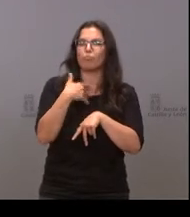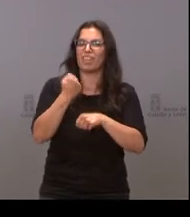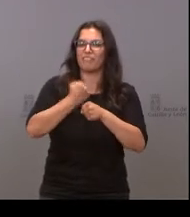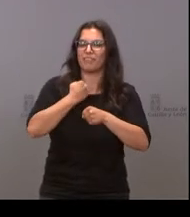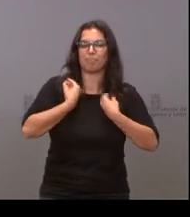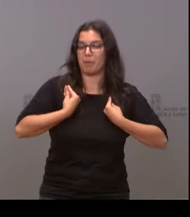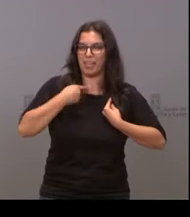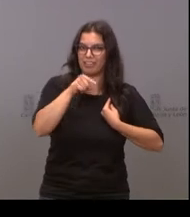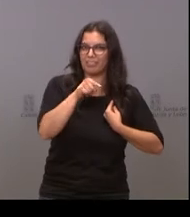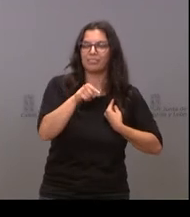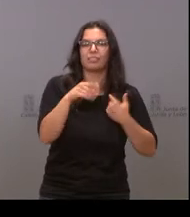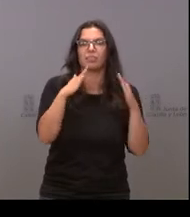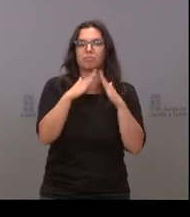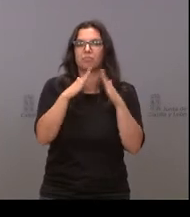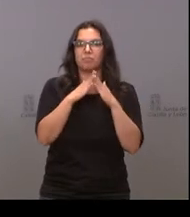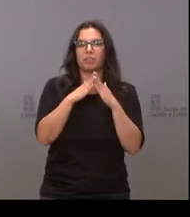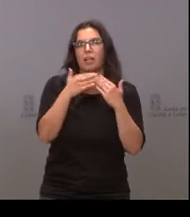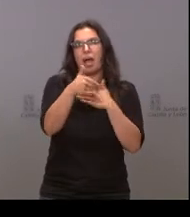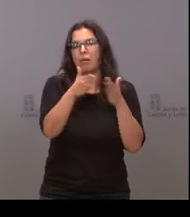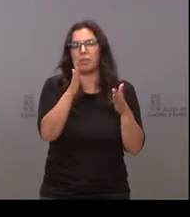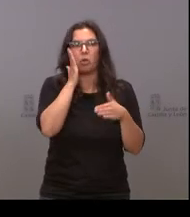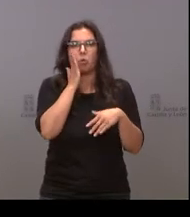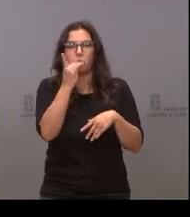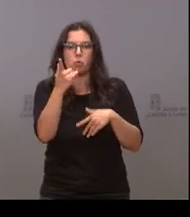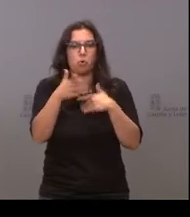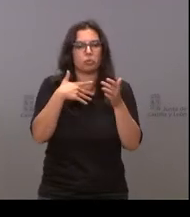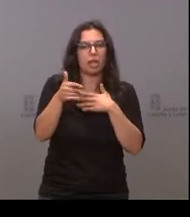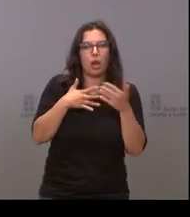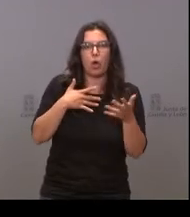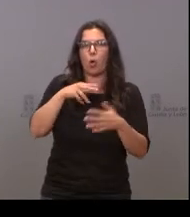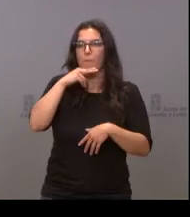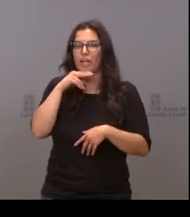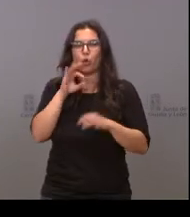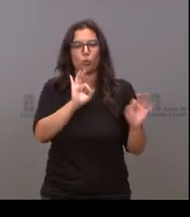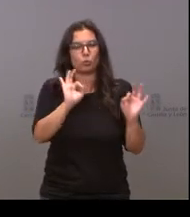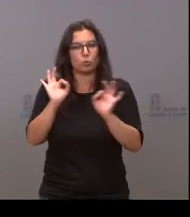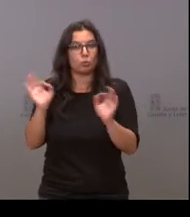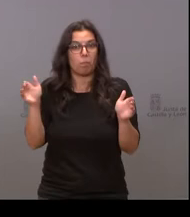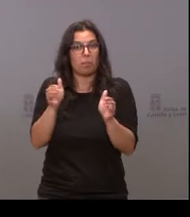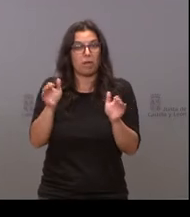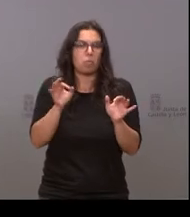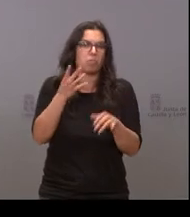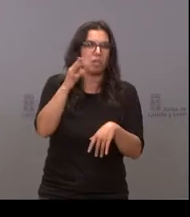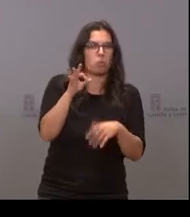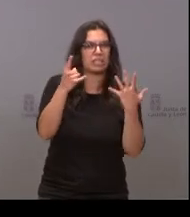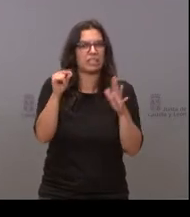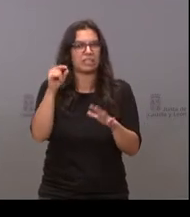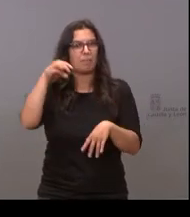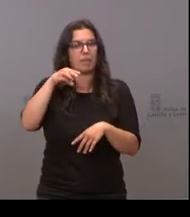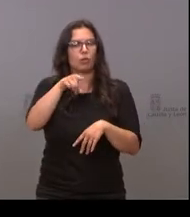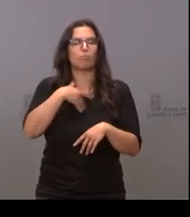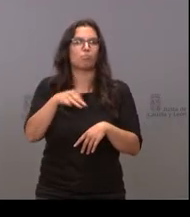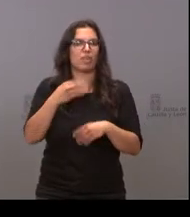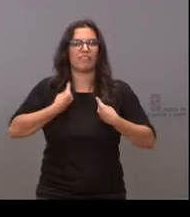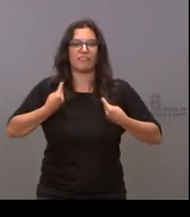ellas serían pequeñas viviendas en las que con un dormitorio un salón comedor un baño y una cocina de unos 50-60 metros podrían perfectamente